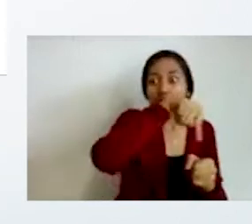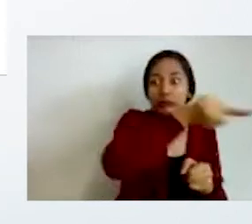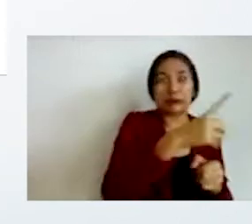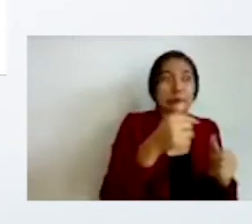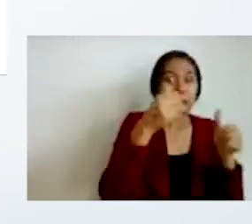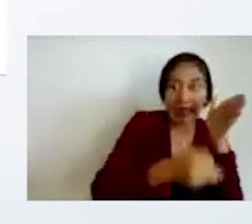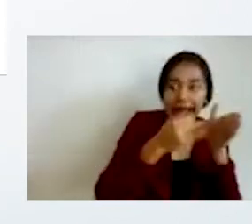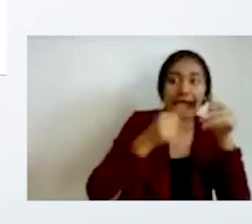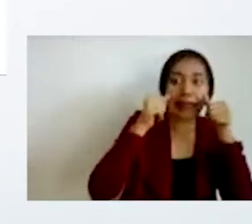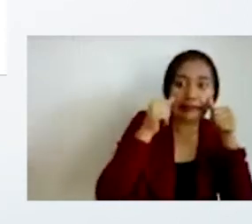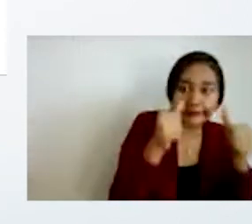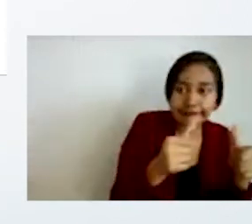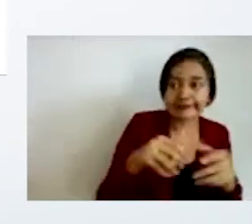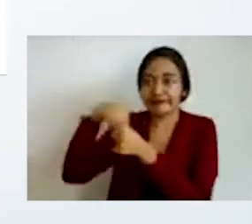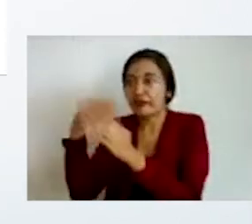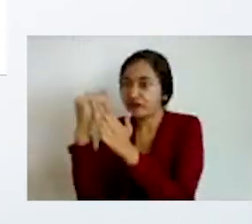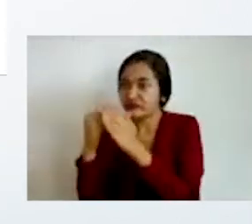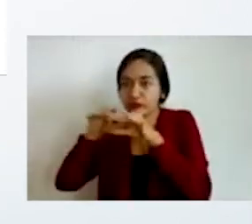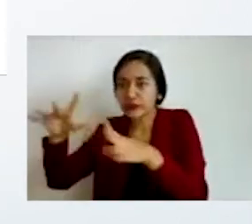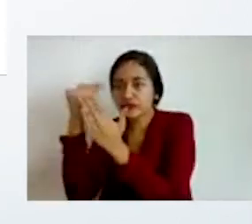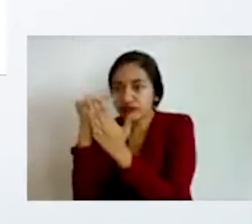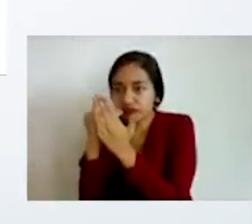desborde. Y eso era